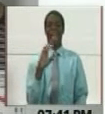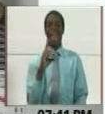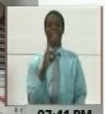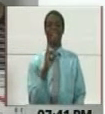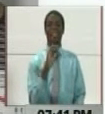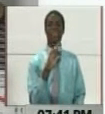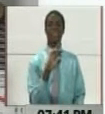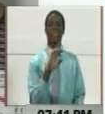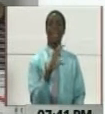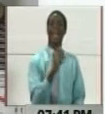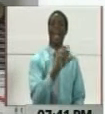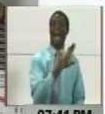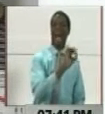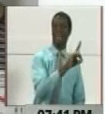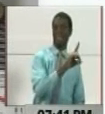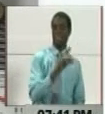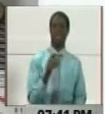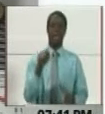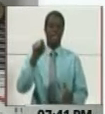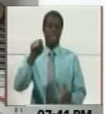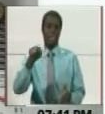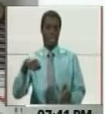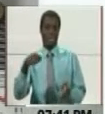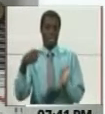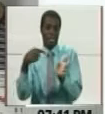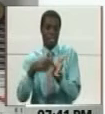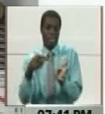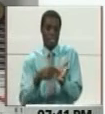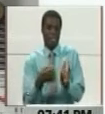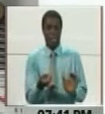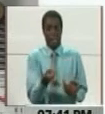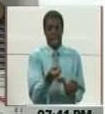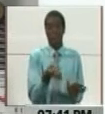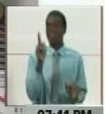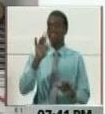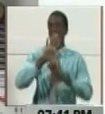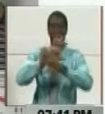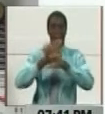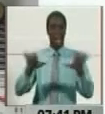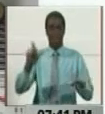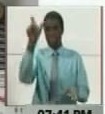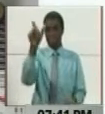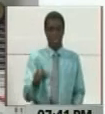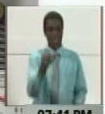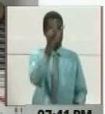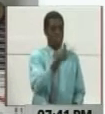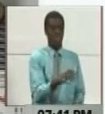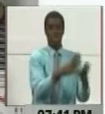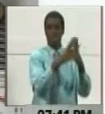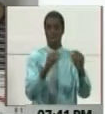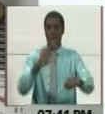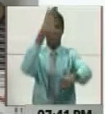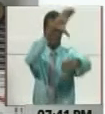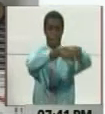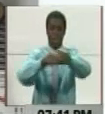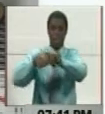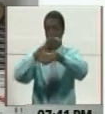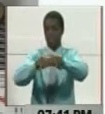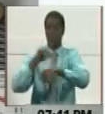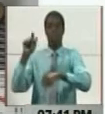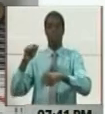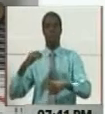el jardín abre vicepresidente de operación de credit card ya están todos a la orden del sebin